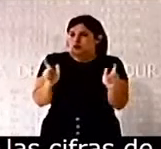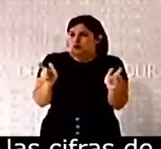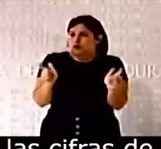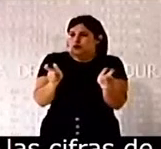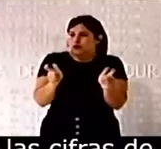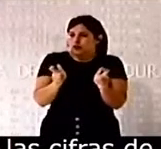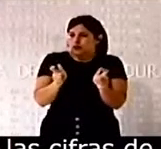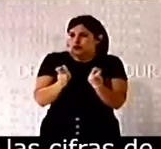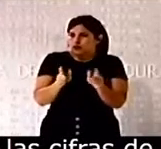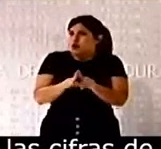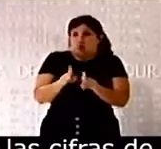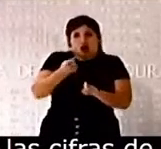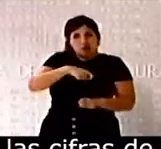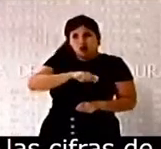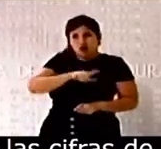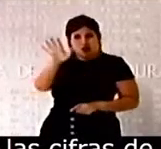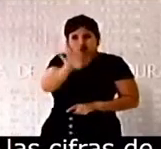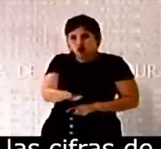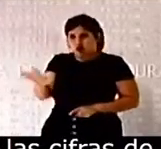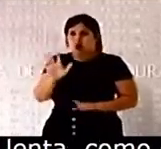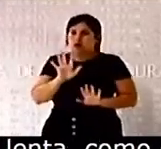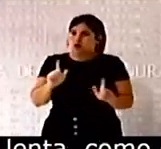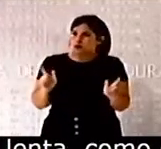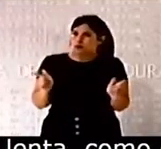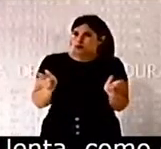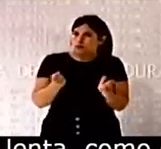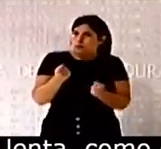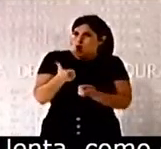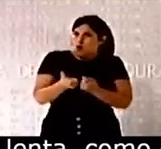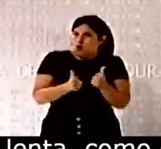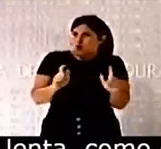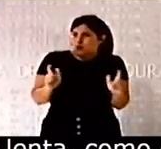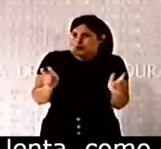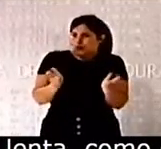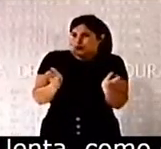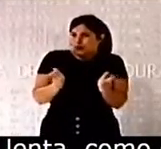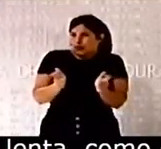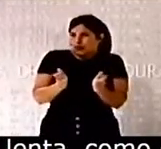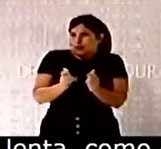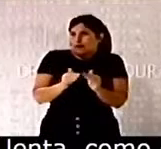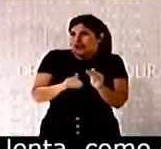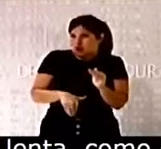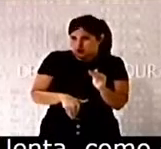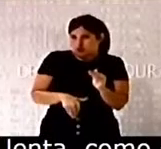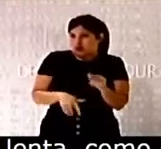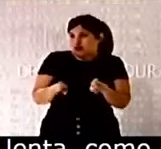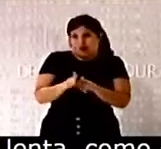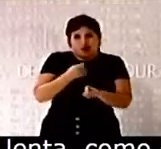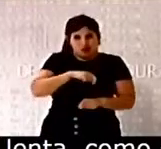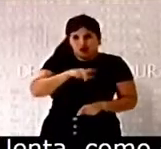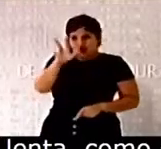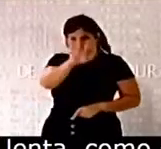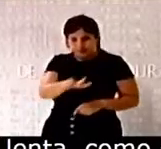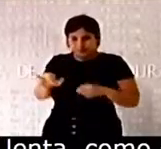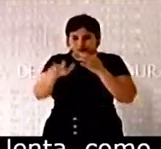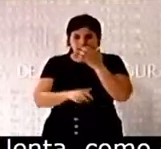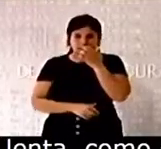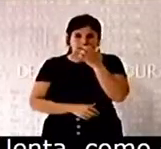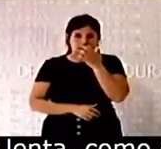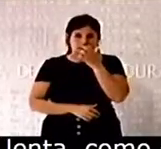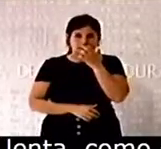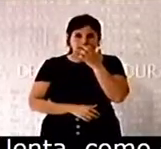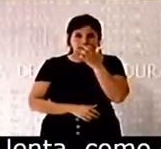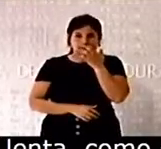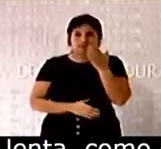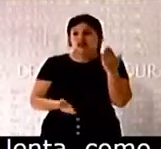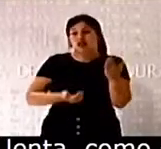país, muy lenta, pero una tendencia decreciente. En eso es igual que el resto del país. Durante los próximos días